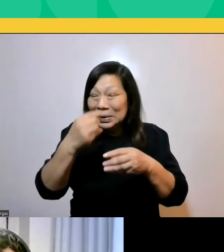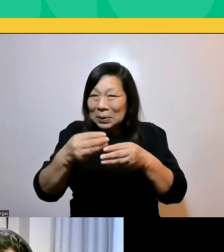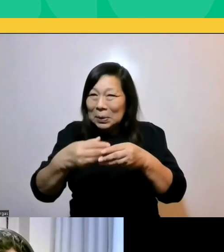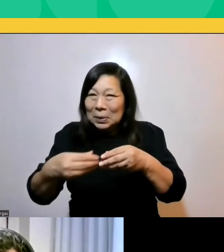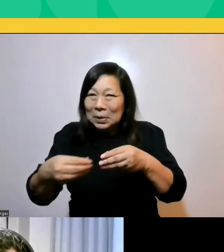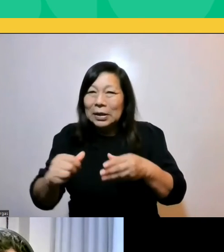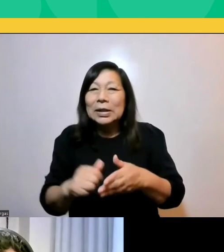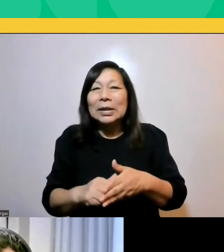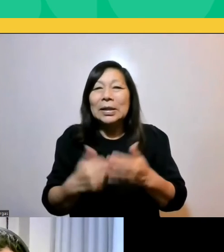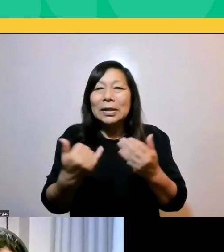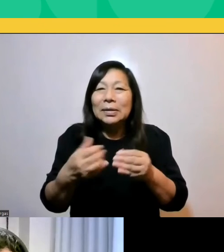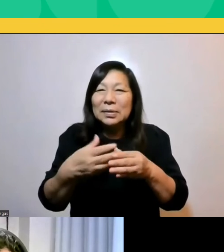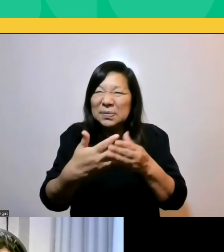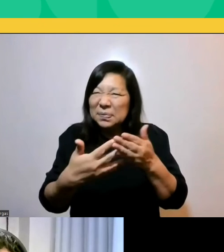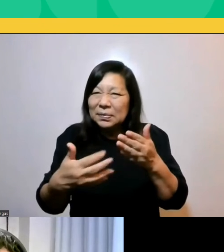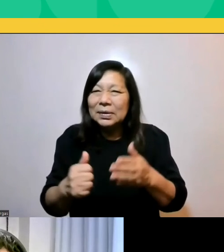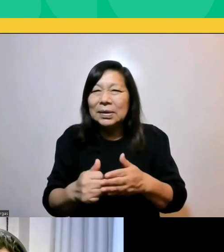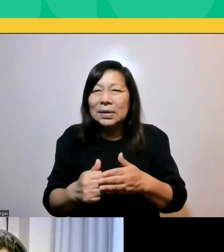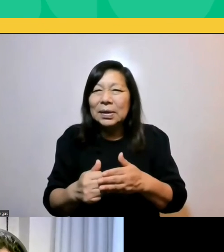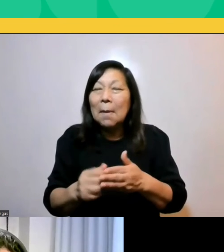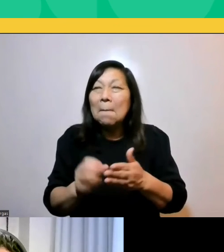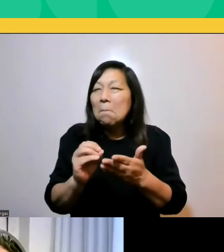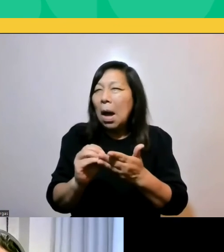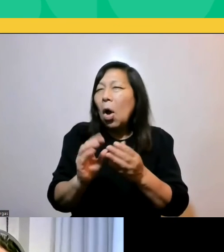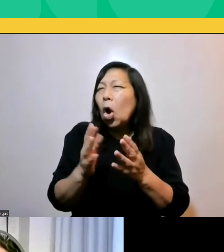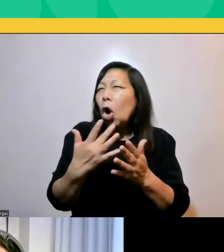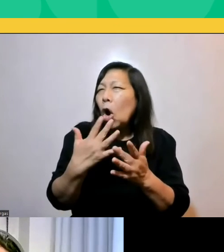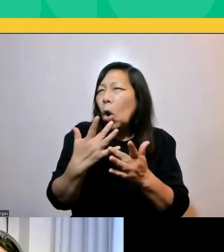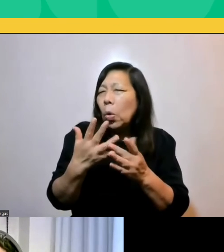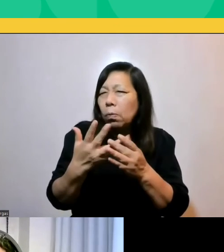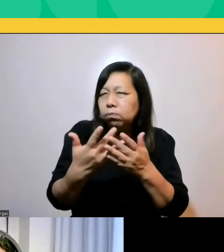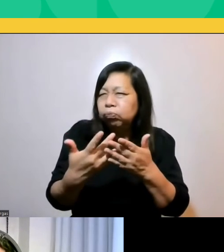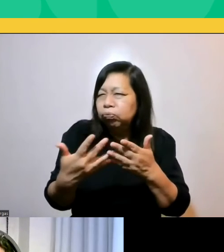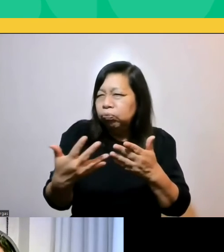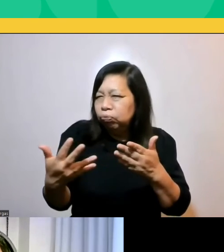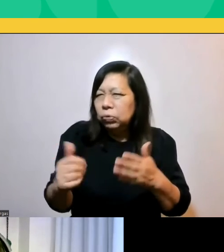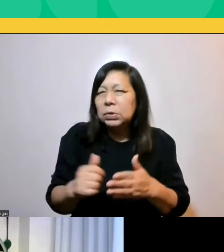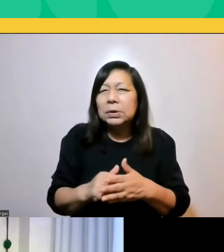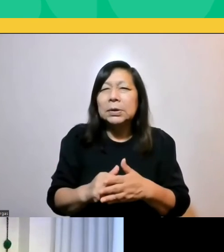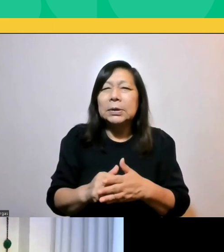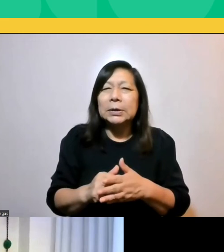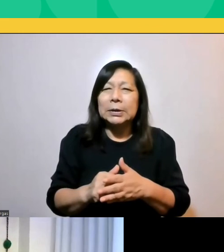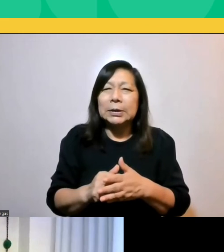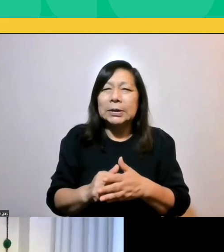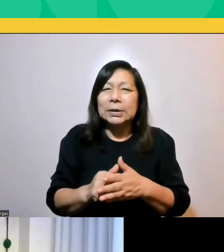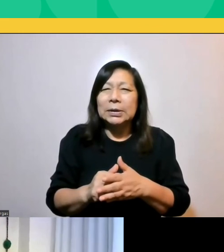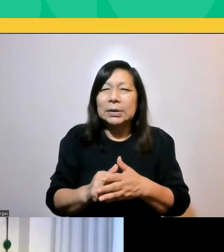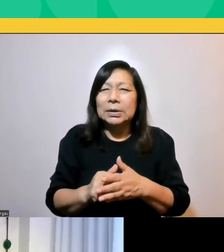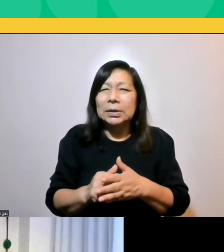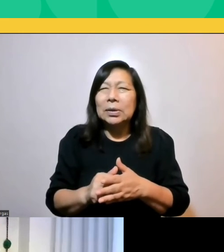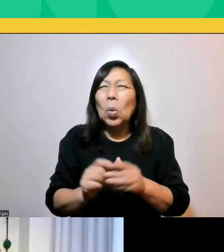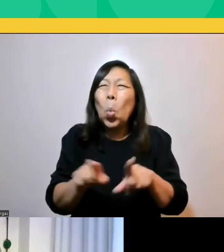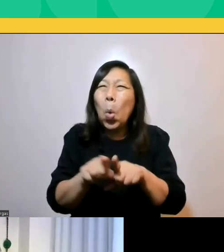la ovulación este flujo se hace más transparente y más fluido, el clásico aspecto de clara